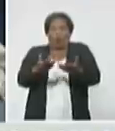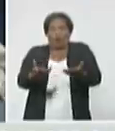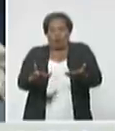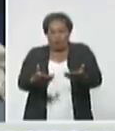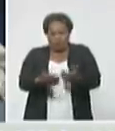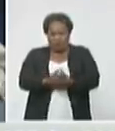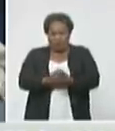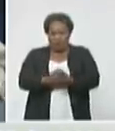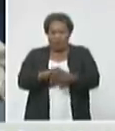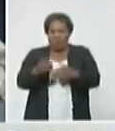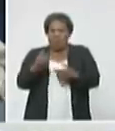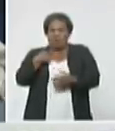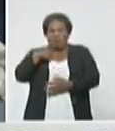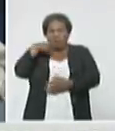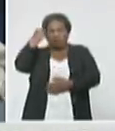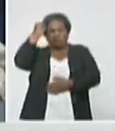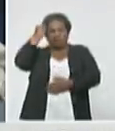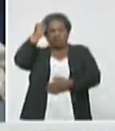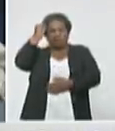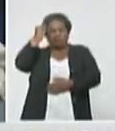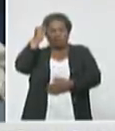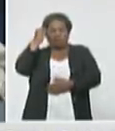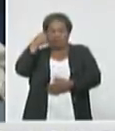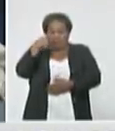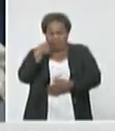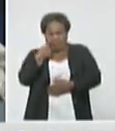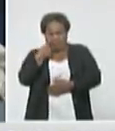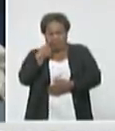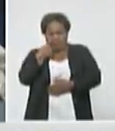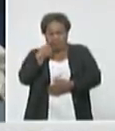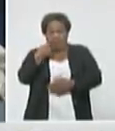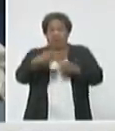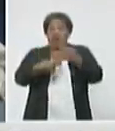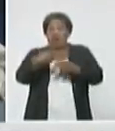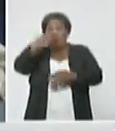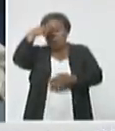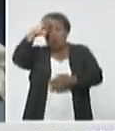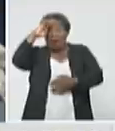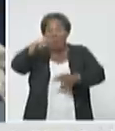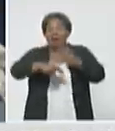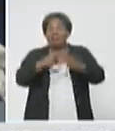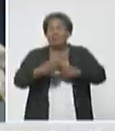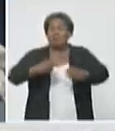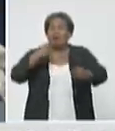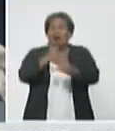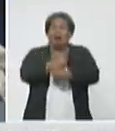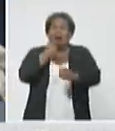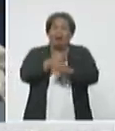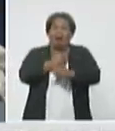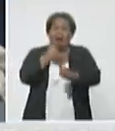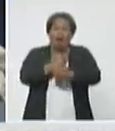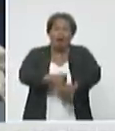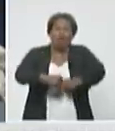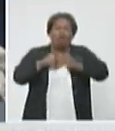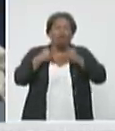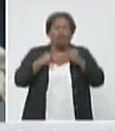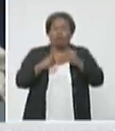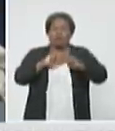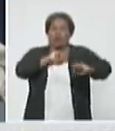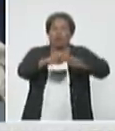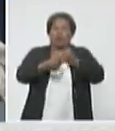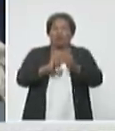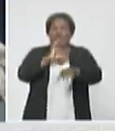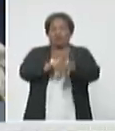una reflexión. Oiga, lo que ha hecho nuestro país para el control de esta enfermedad no